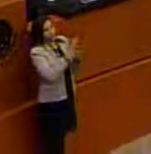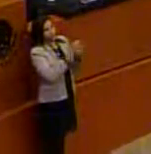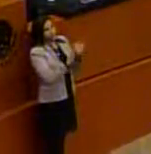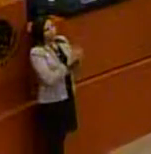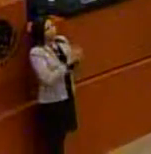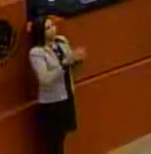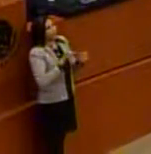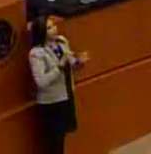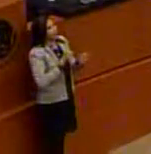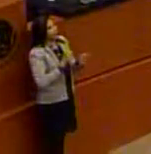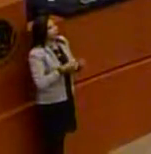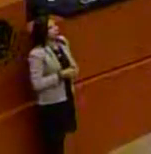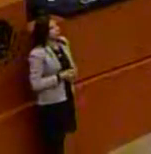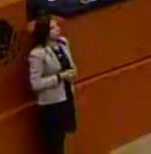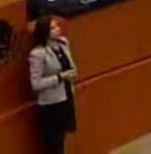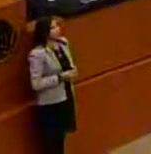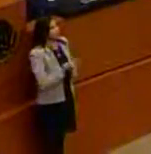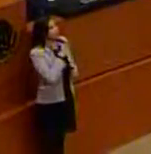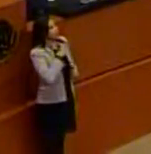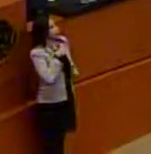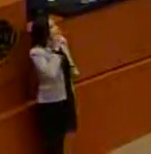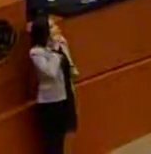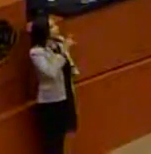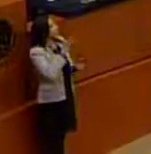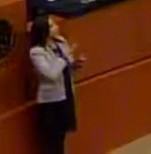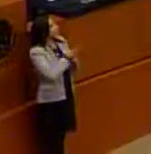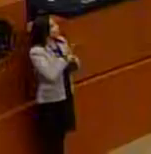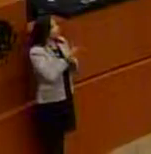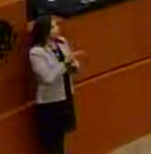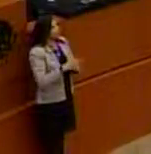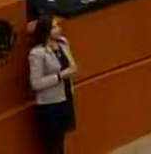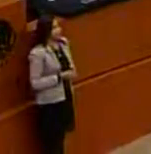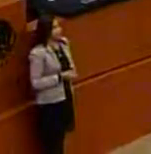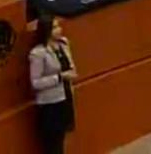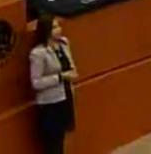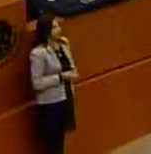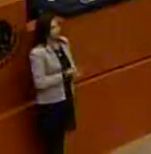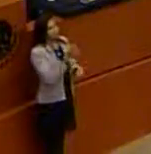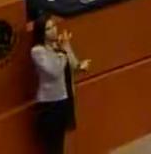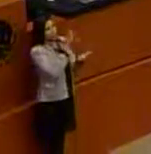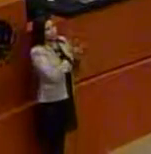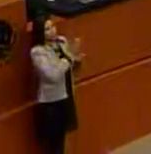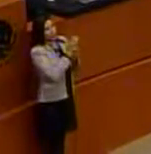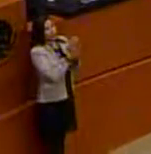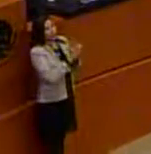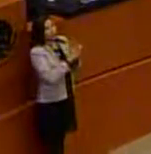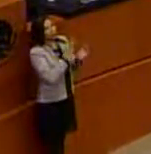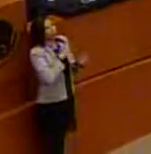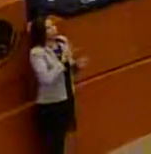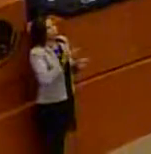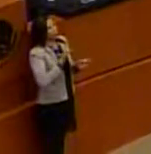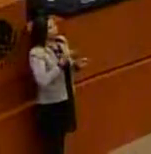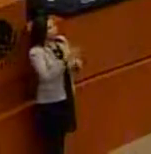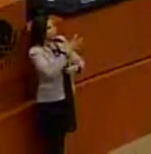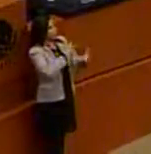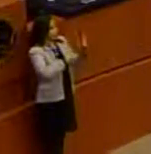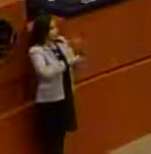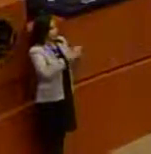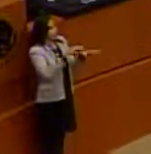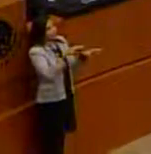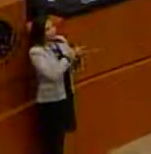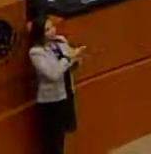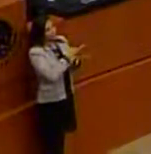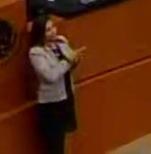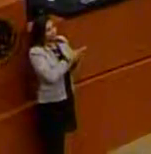importantes. También hay que considerar, no solamente está el hecho de que pudiera